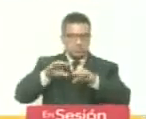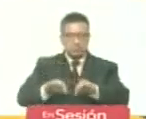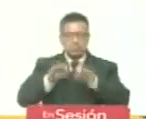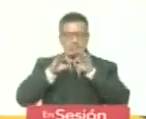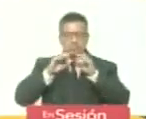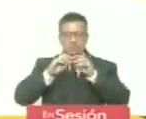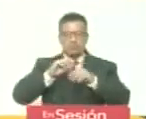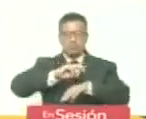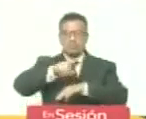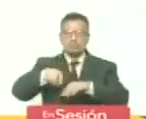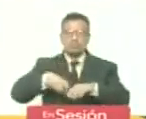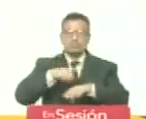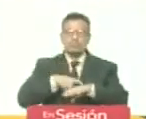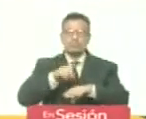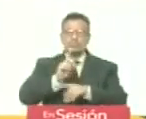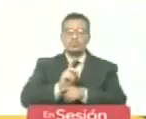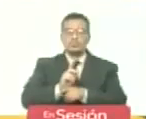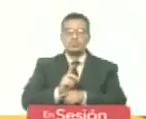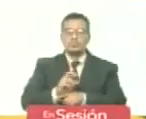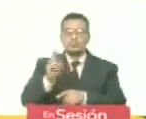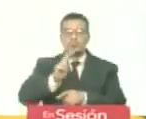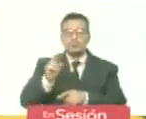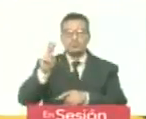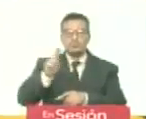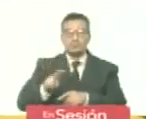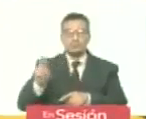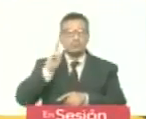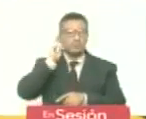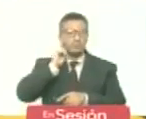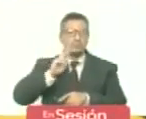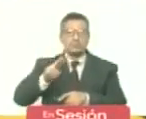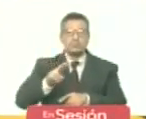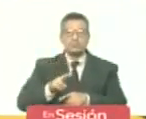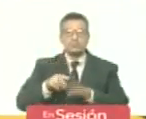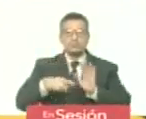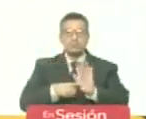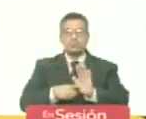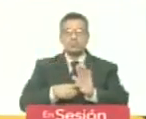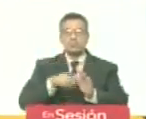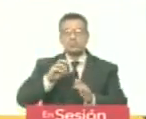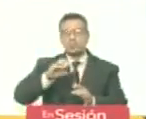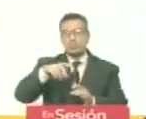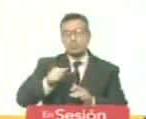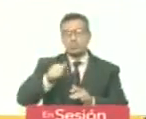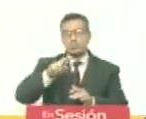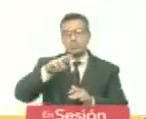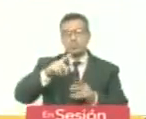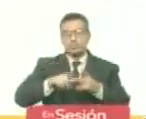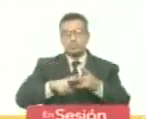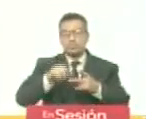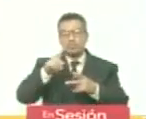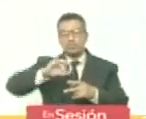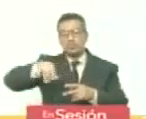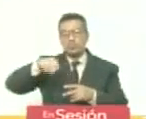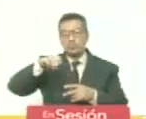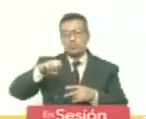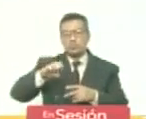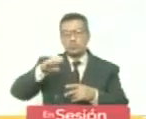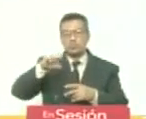extraordinario y plenipotenciario de la República Bolivariana de Venezuela ante el Estado de Qatar. 2. Jesús